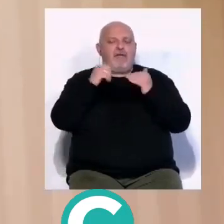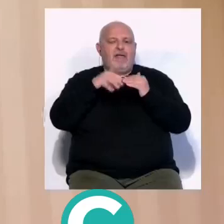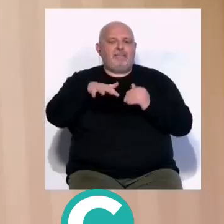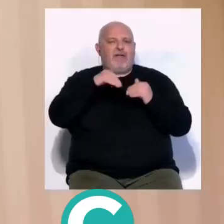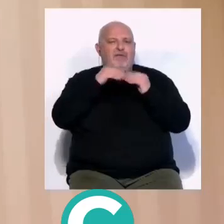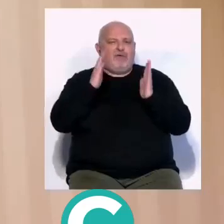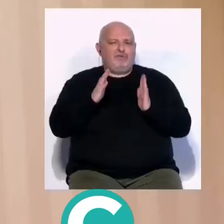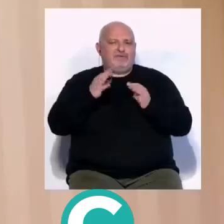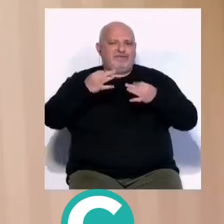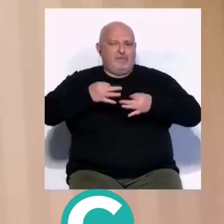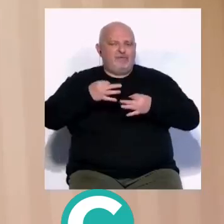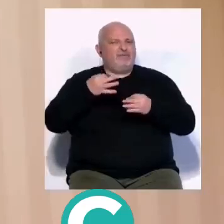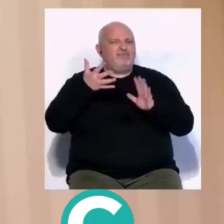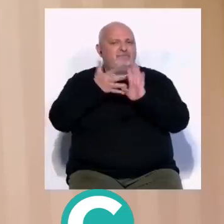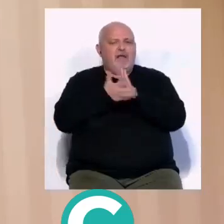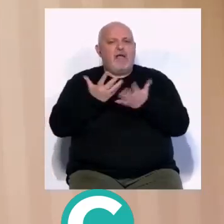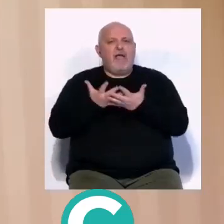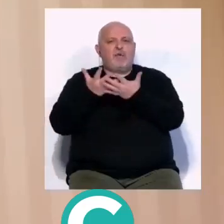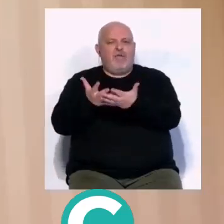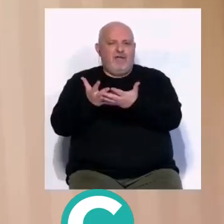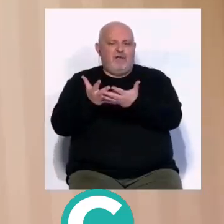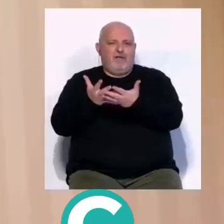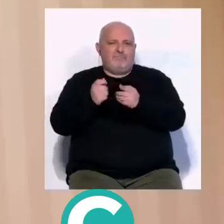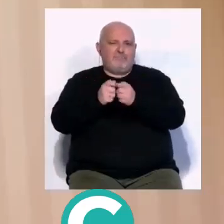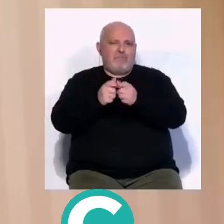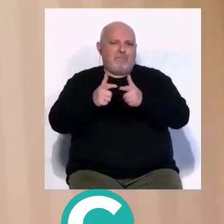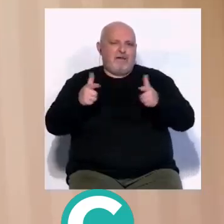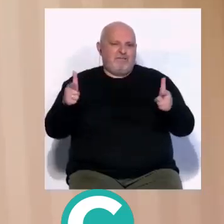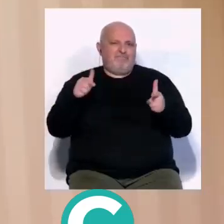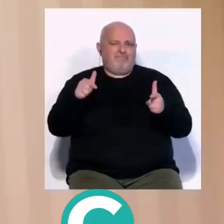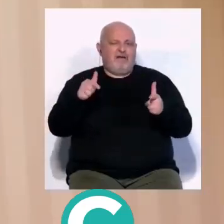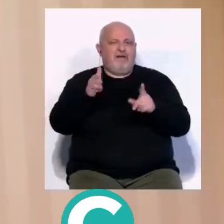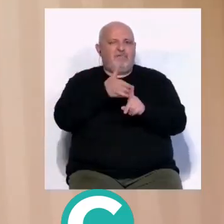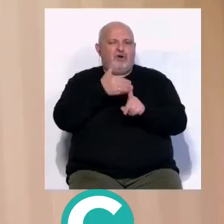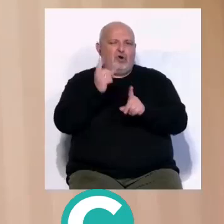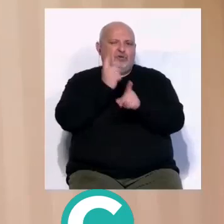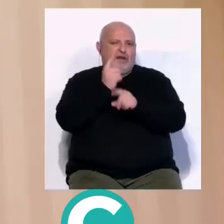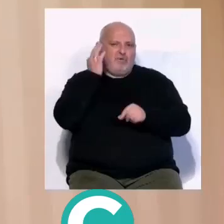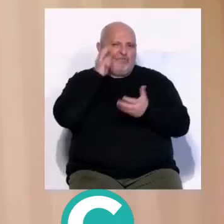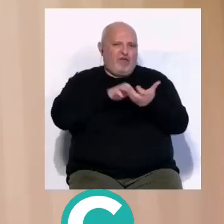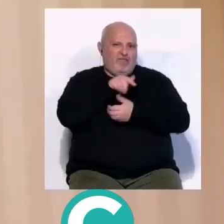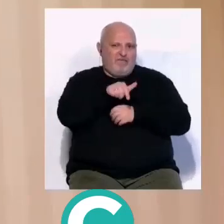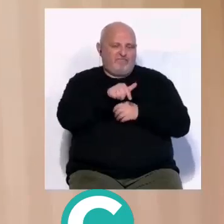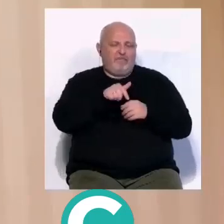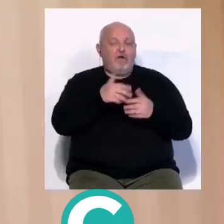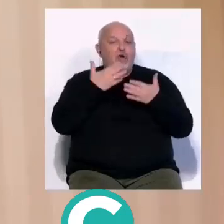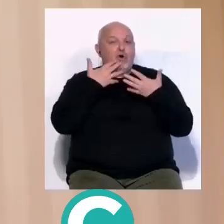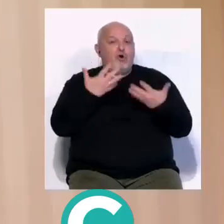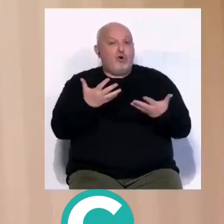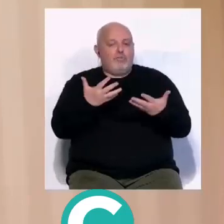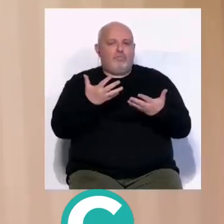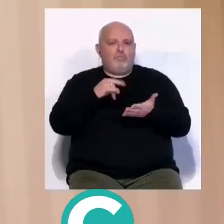Seguro, que trata de ayudar a esta lacra social que es la violencia de género. Y lo hacemos desde